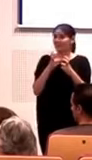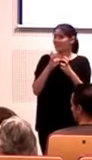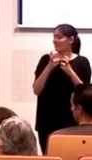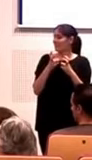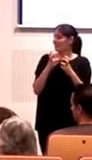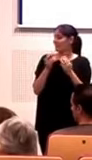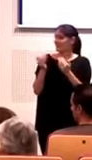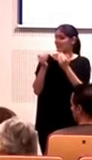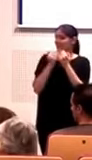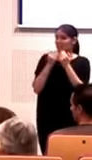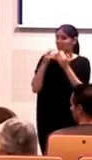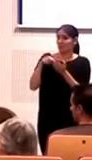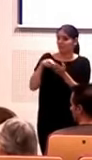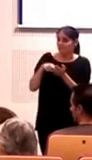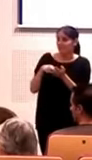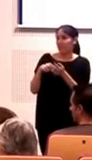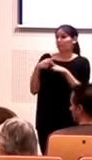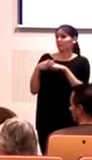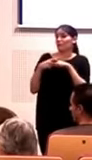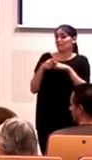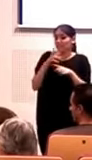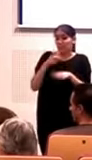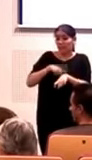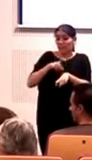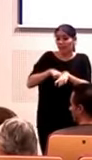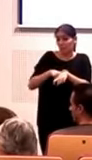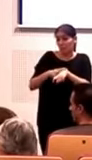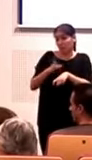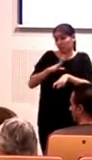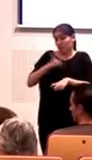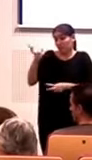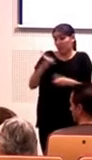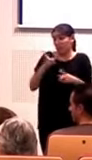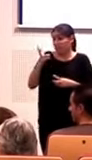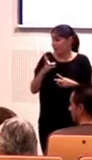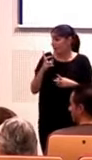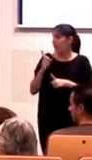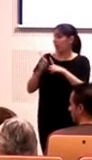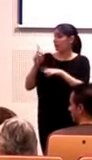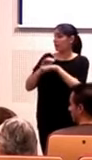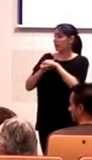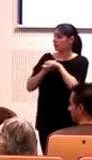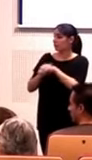hayan estado, que hayan compartido un rato conmigo y que me hayan hecho el favor de venir. Algunos como amigos,